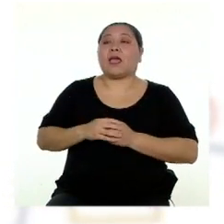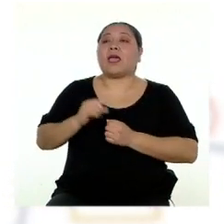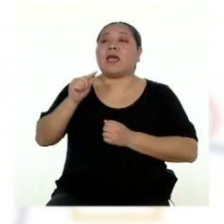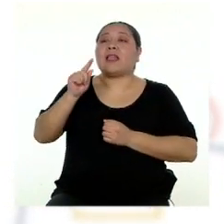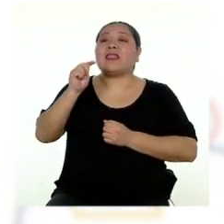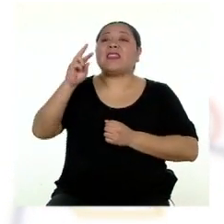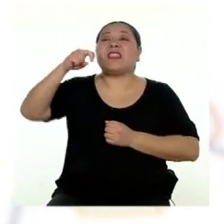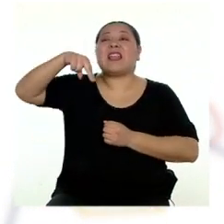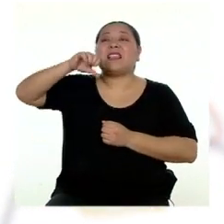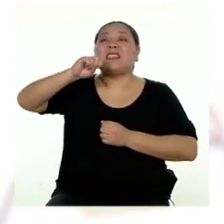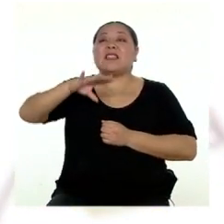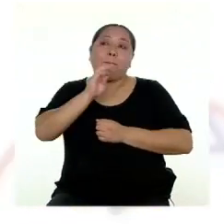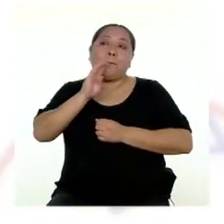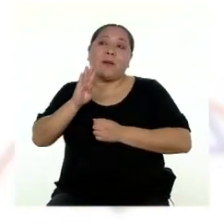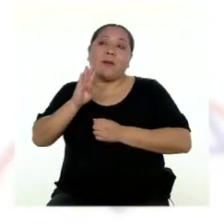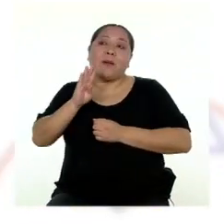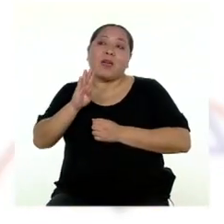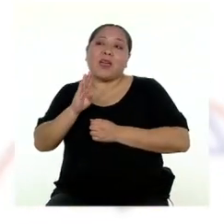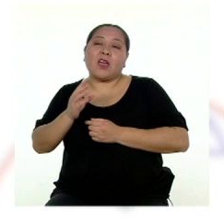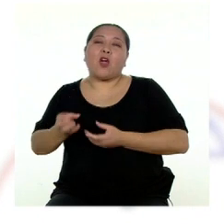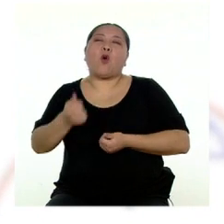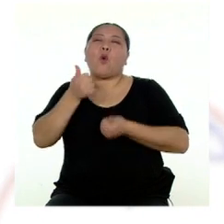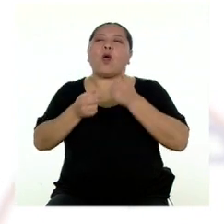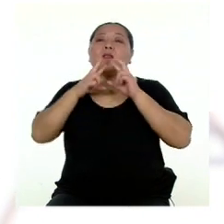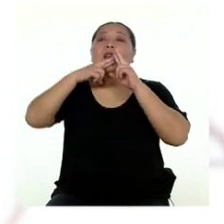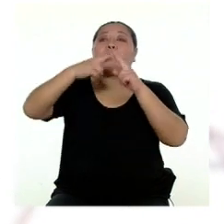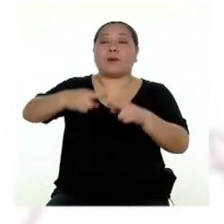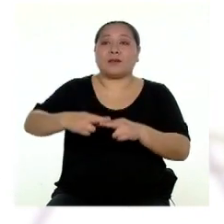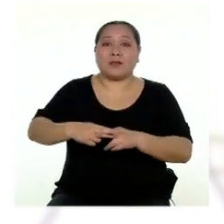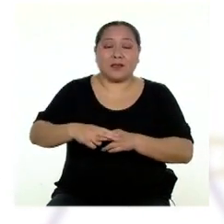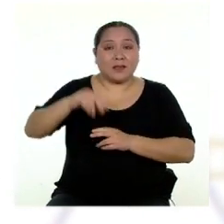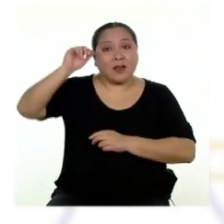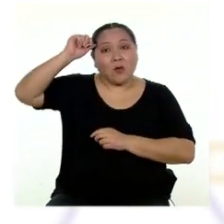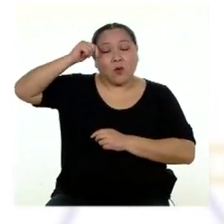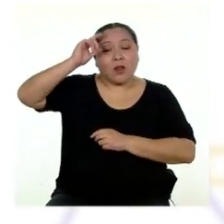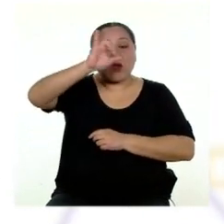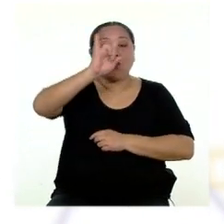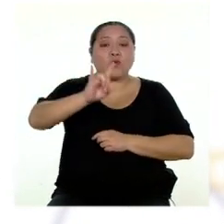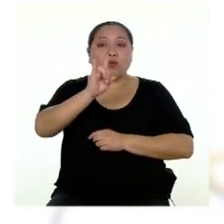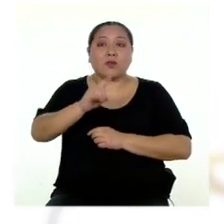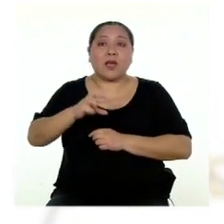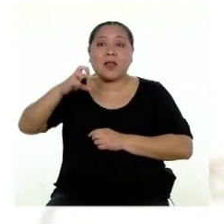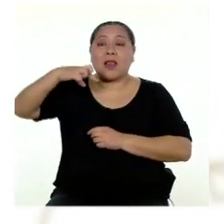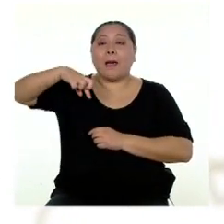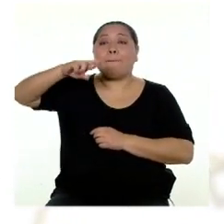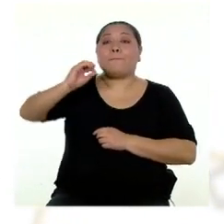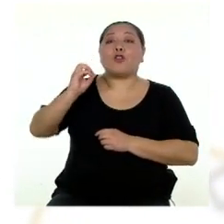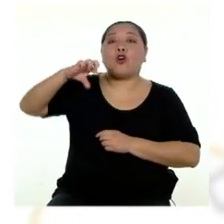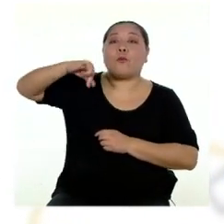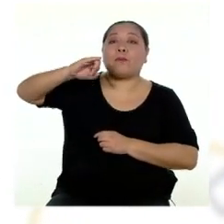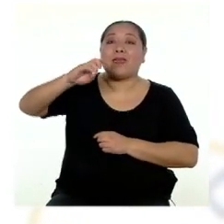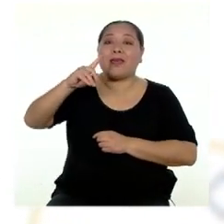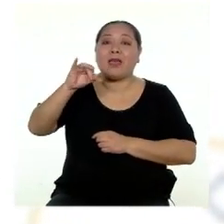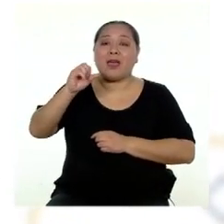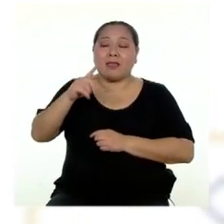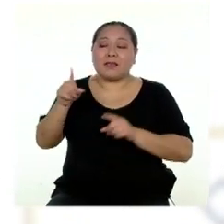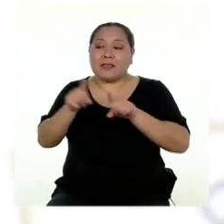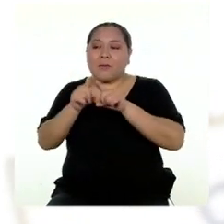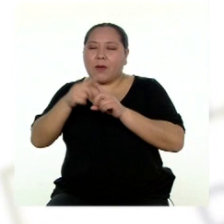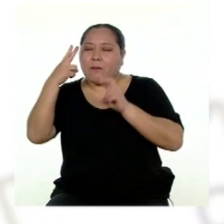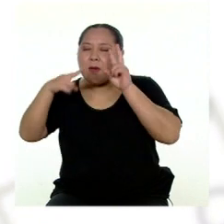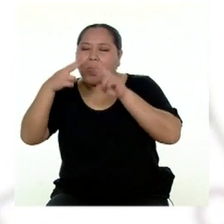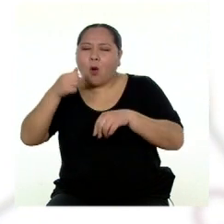A y B, se obtiene. Recuerda que aprender a utilizar las propiedades de las ecuaciones e inecuaciones, así como el reconocimiento